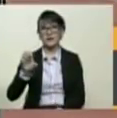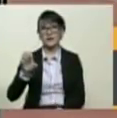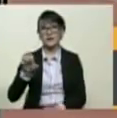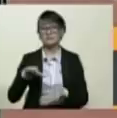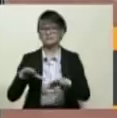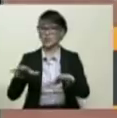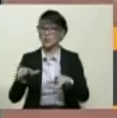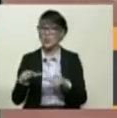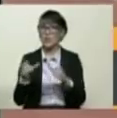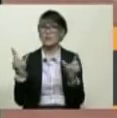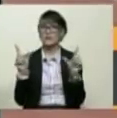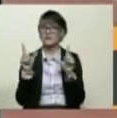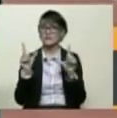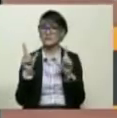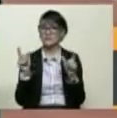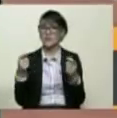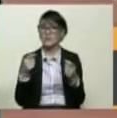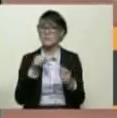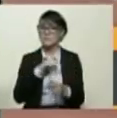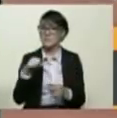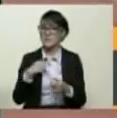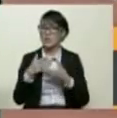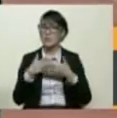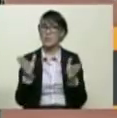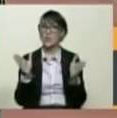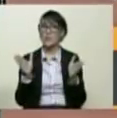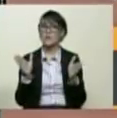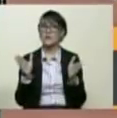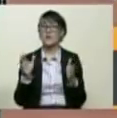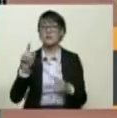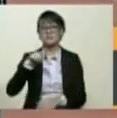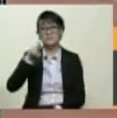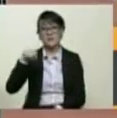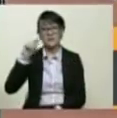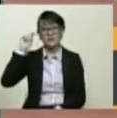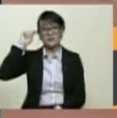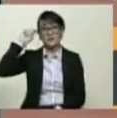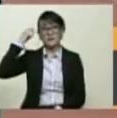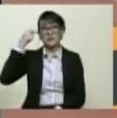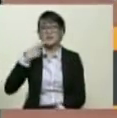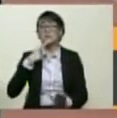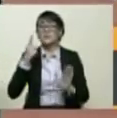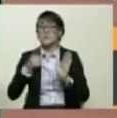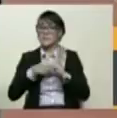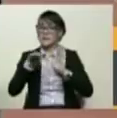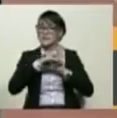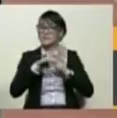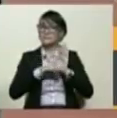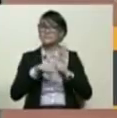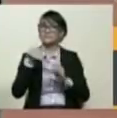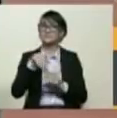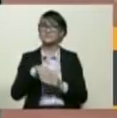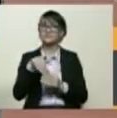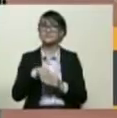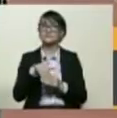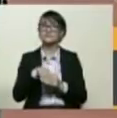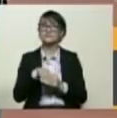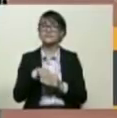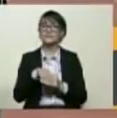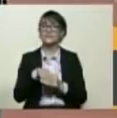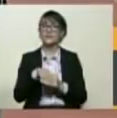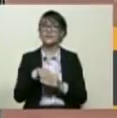convoque a los medios públicos y privados para que se le recuerde lo correspondiente al cumplimiento de las garantías electorales, pero